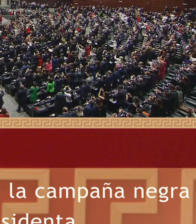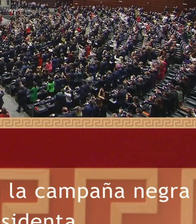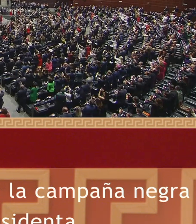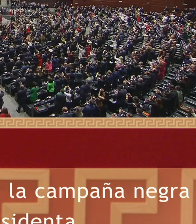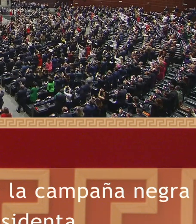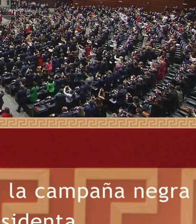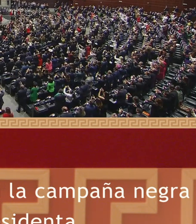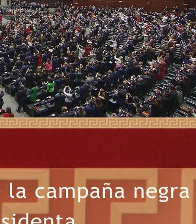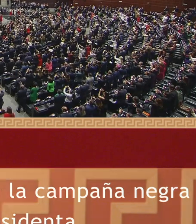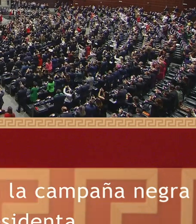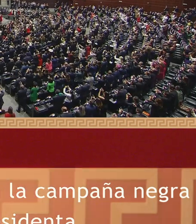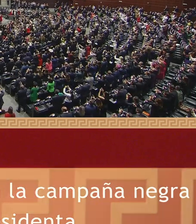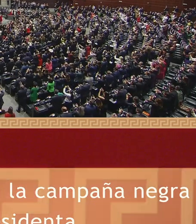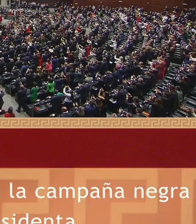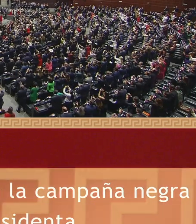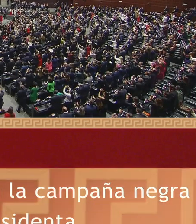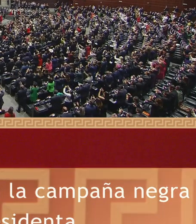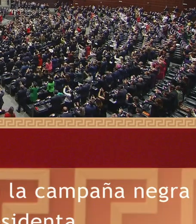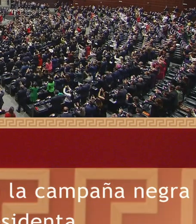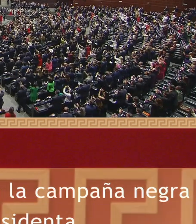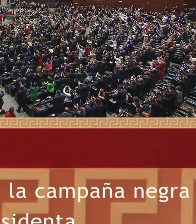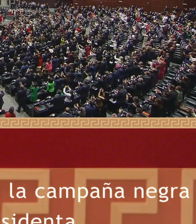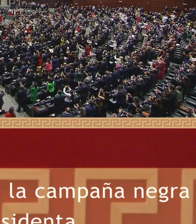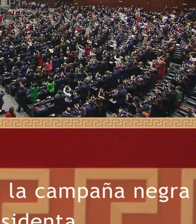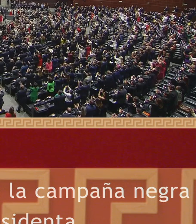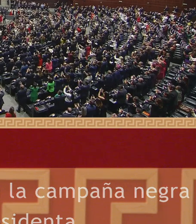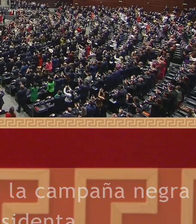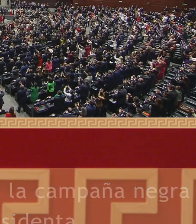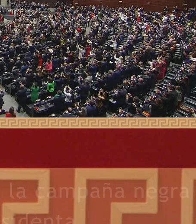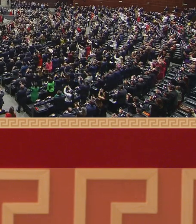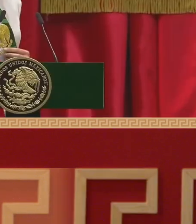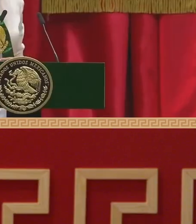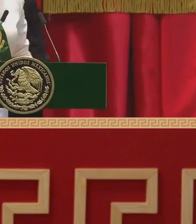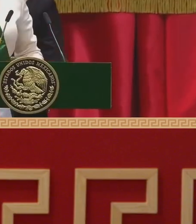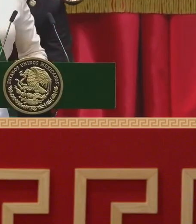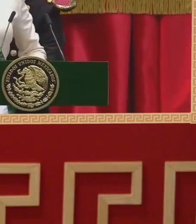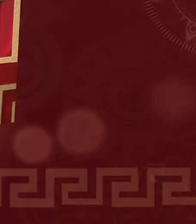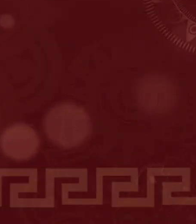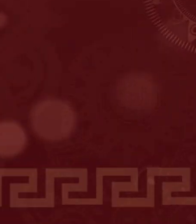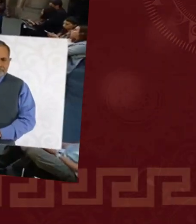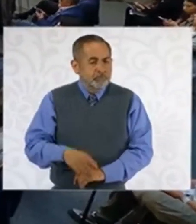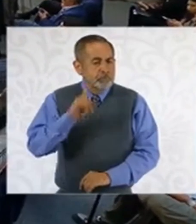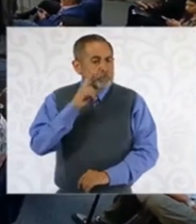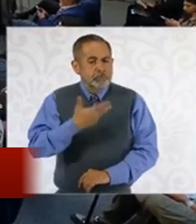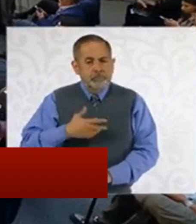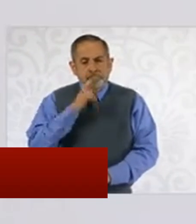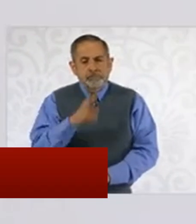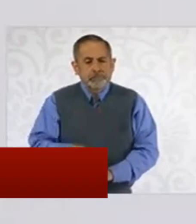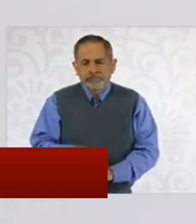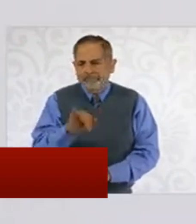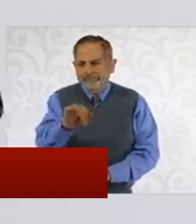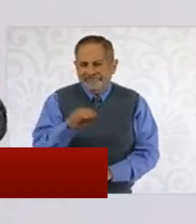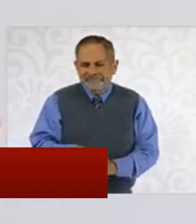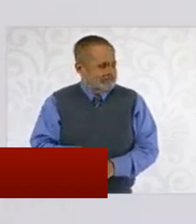ceremonia de entrega de la banda presidencial en la que participó el expresidente Andrés Manuel López Obrador. No se tardaron ni